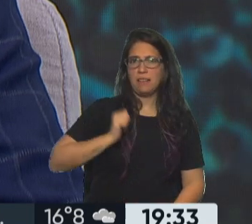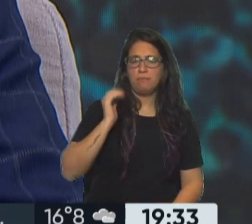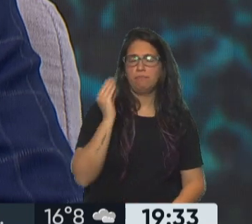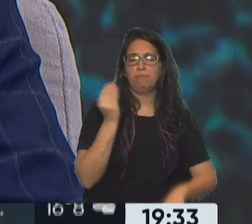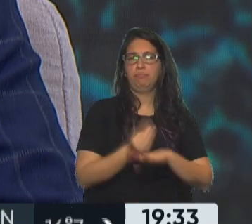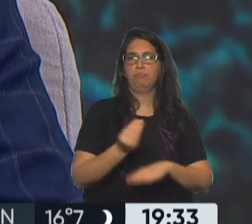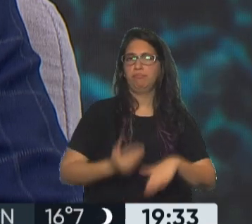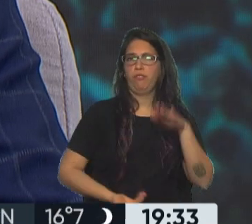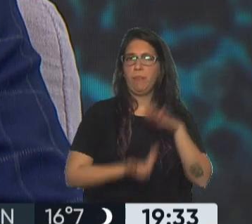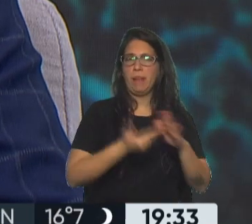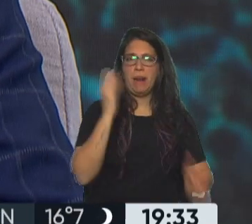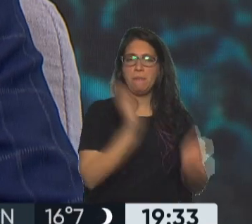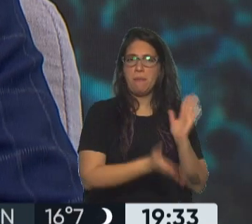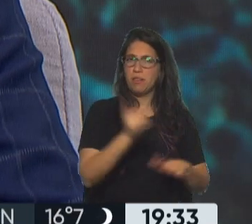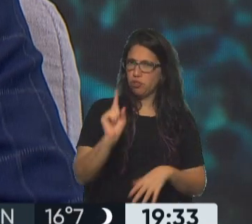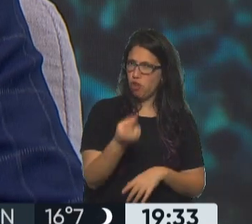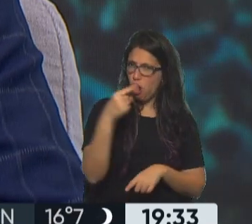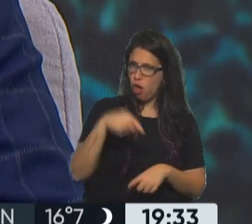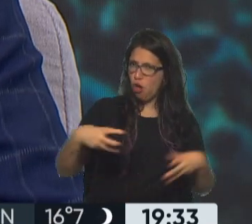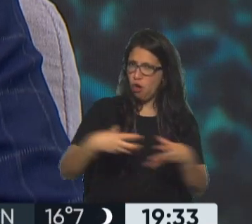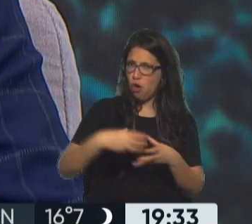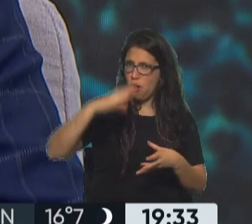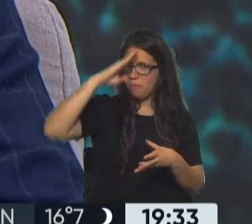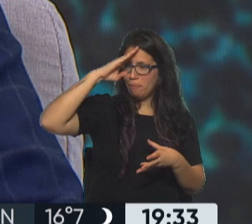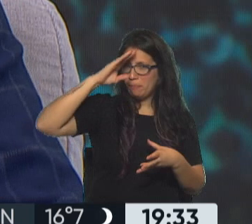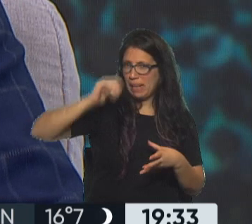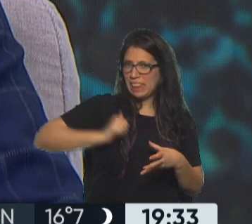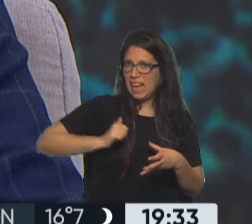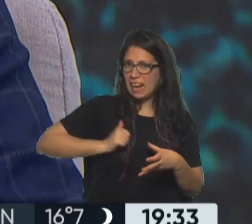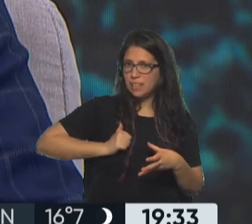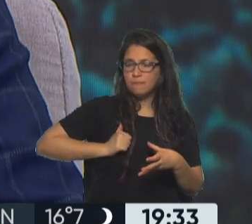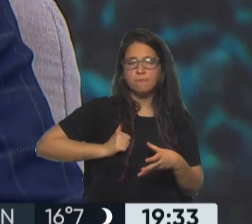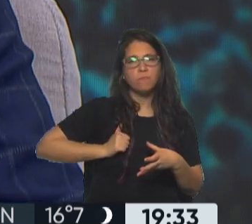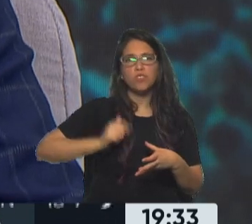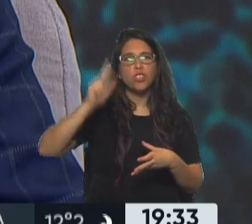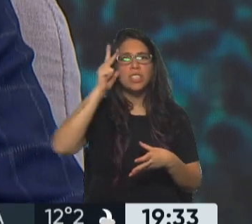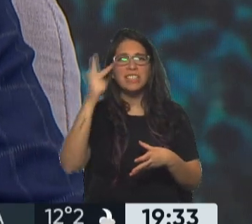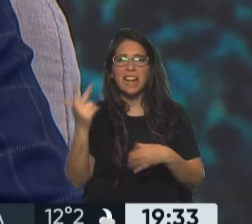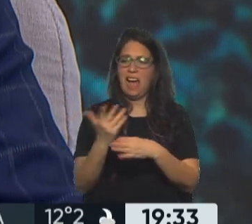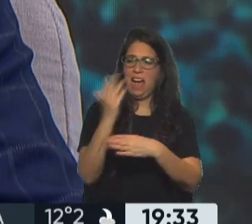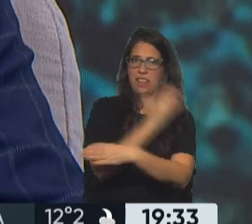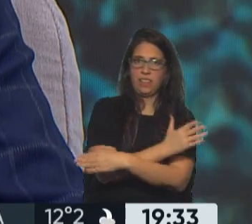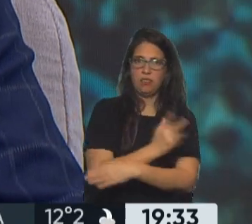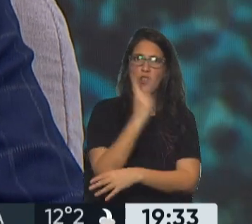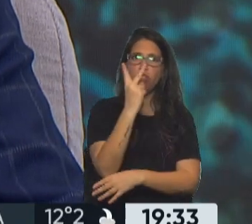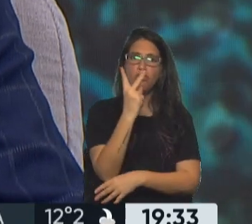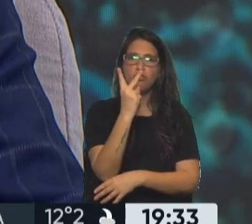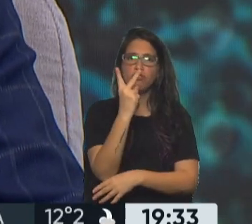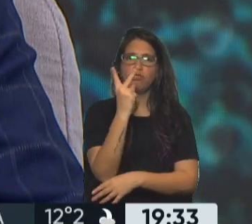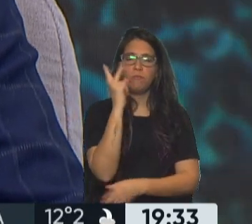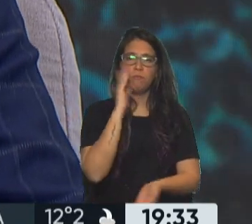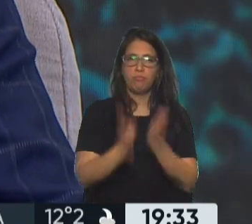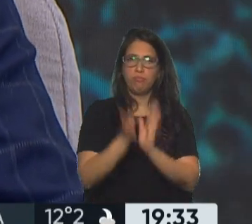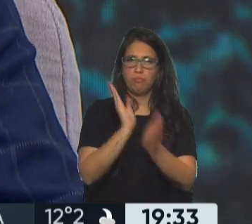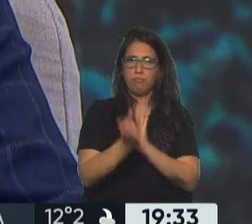preponderante. Es decir, ¿Solos? No, también, es decir, antes del año 83 hay dos matrices de violencia